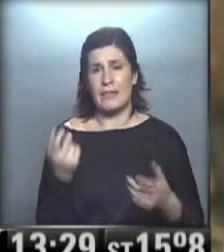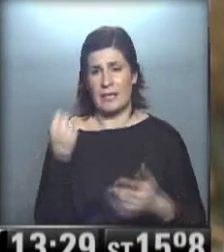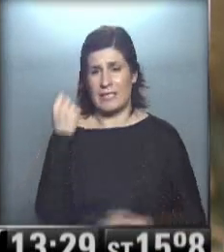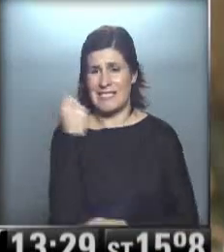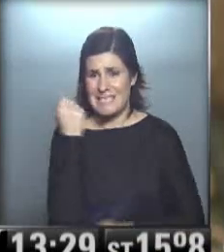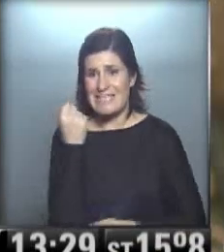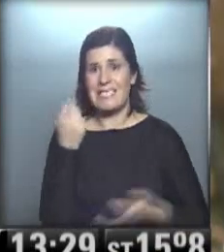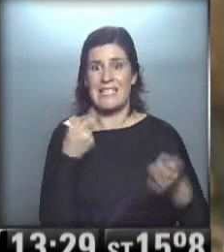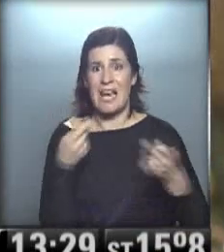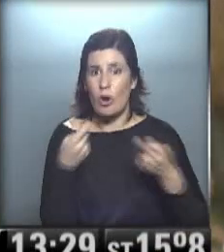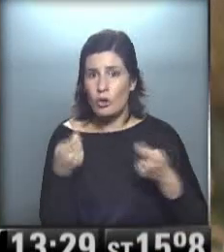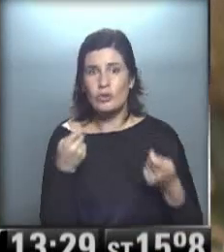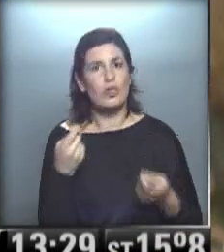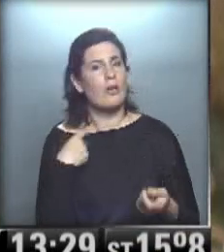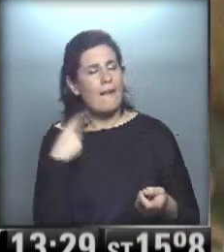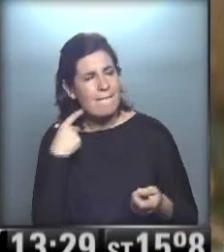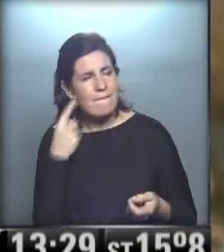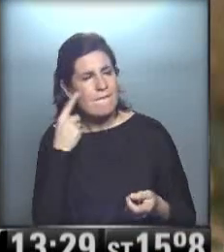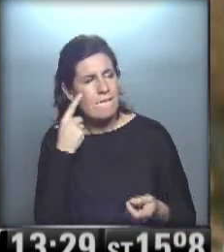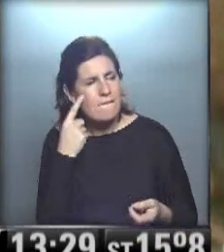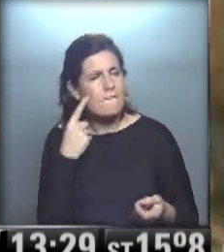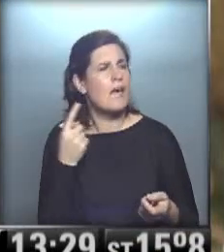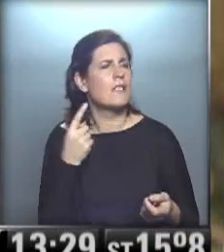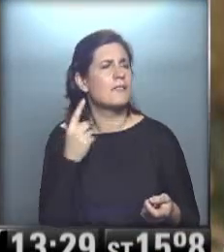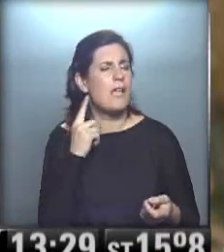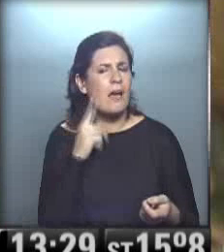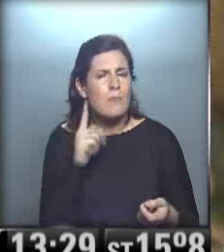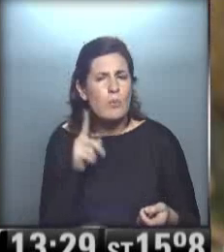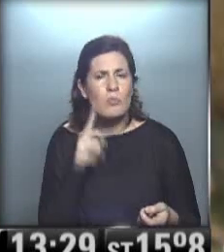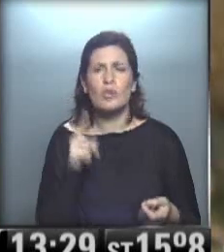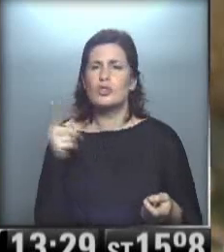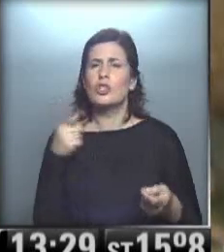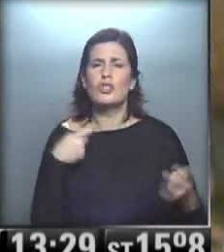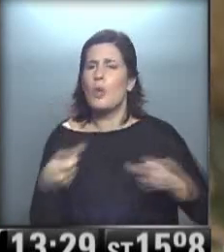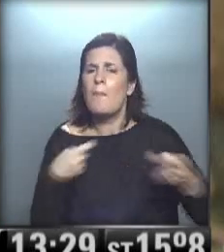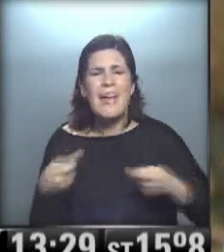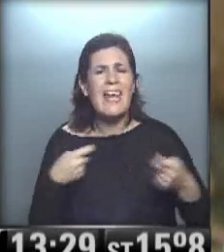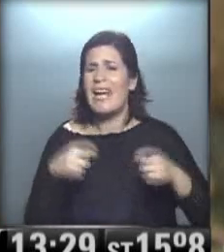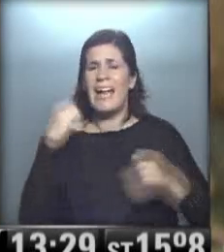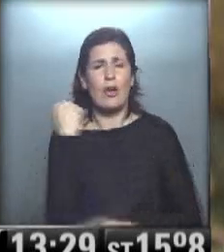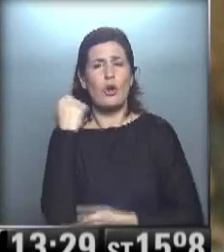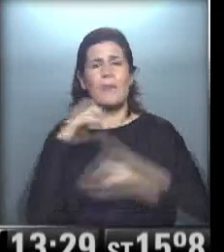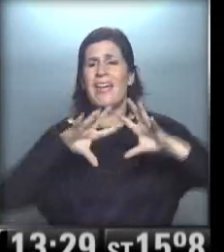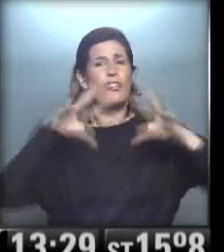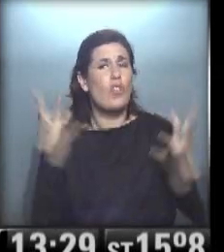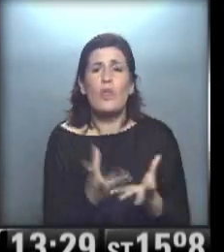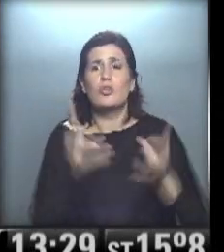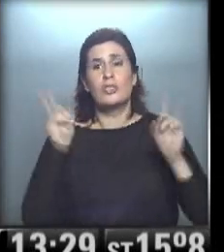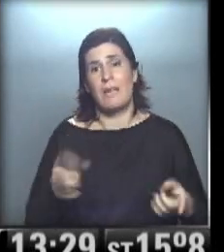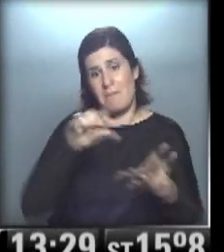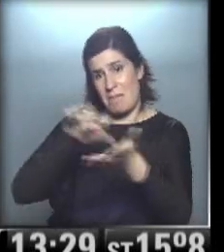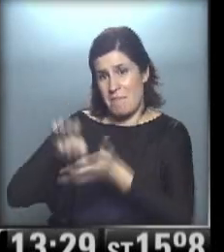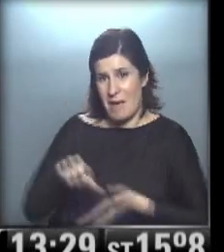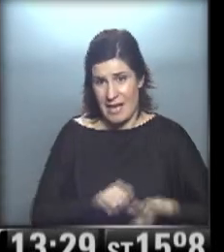el sector hegemónico durante la era neoliberal. Son ellos que dominan la economía nacional e internacional. Fue un